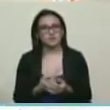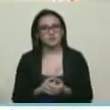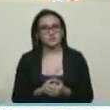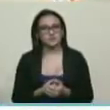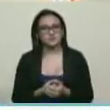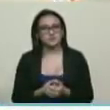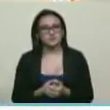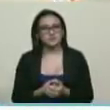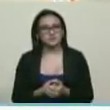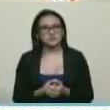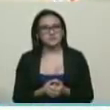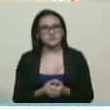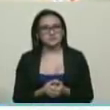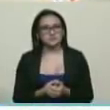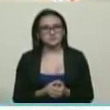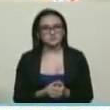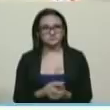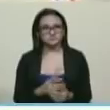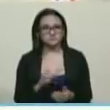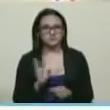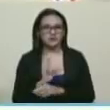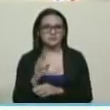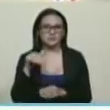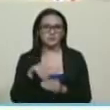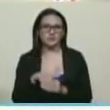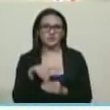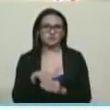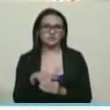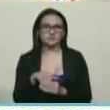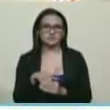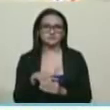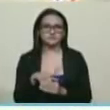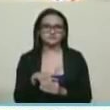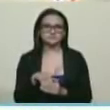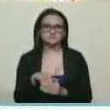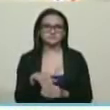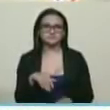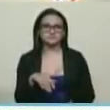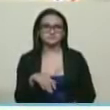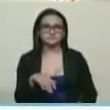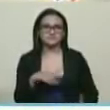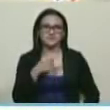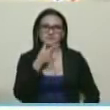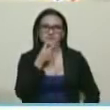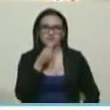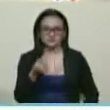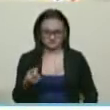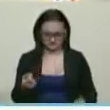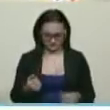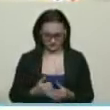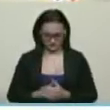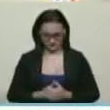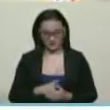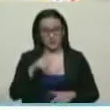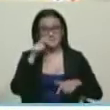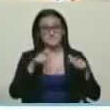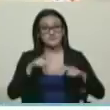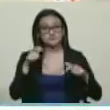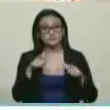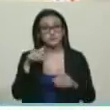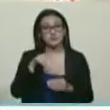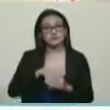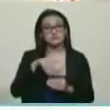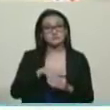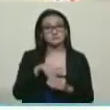tan sencillo como es ir a votar se hace sumamente fácil. Y las personas, las electoras y